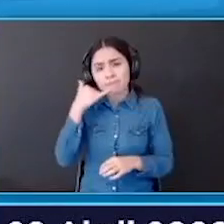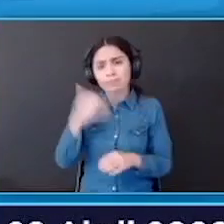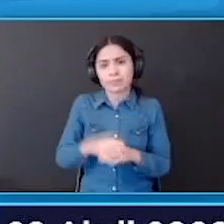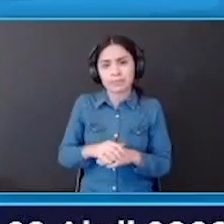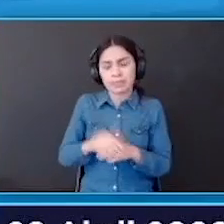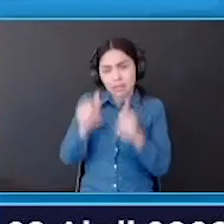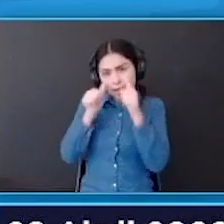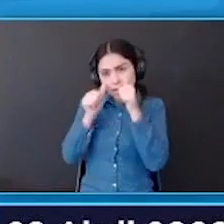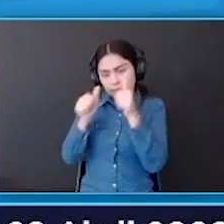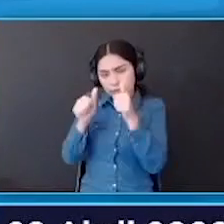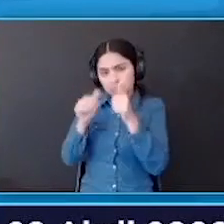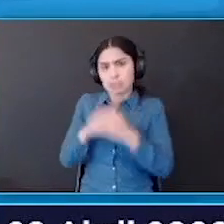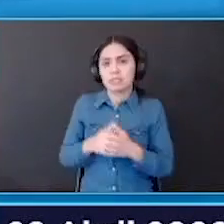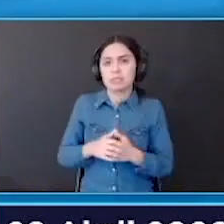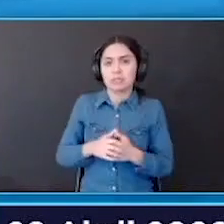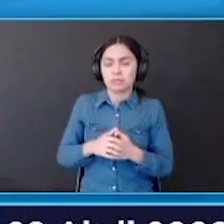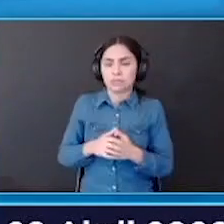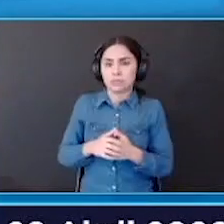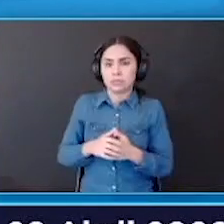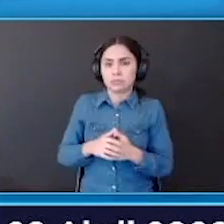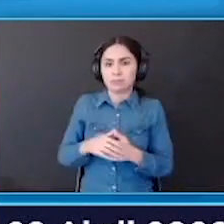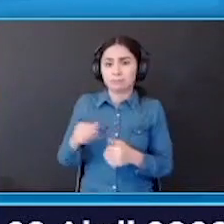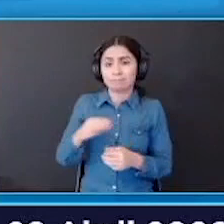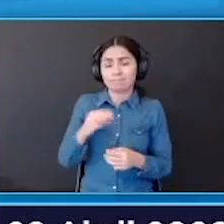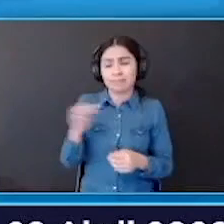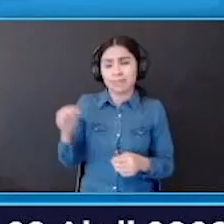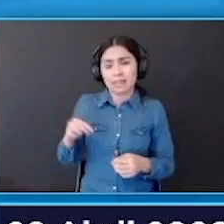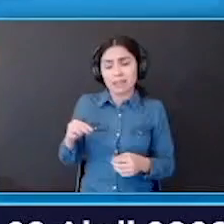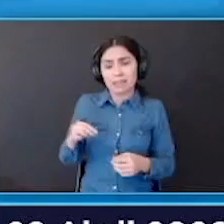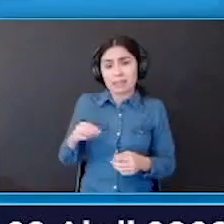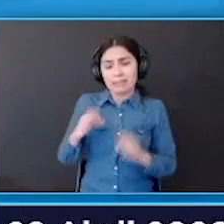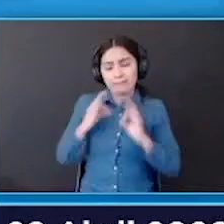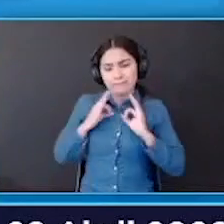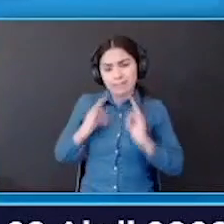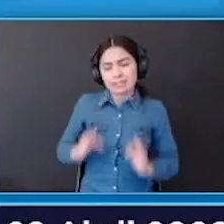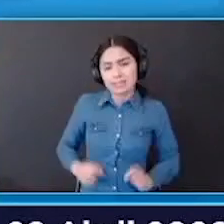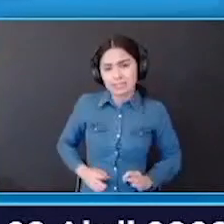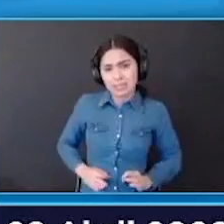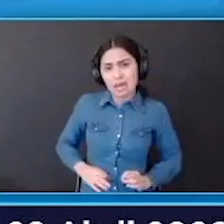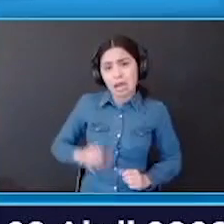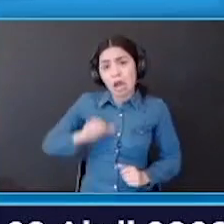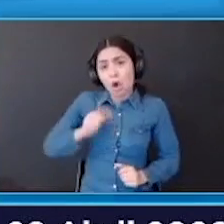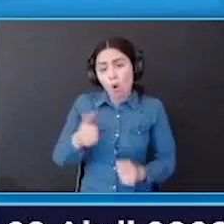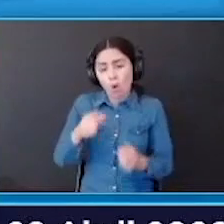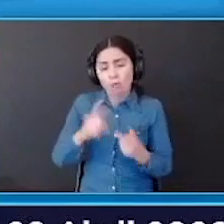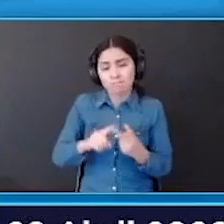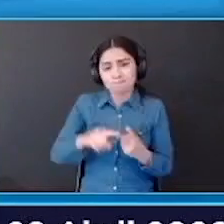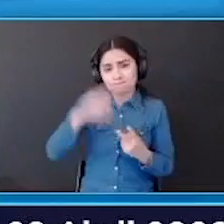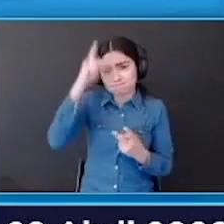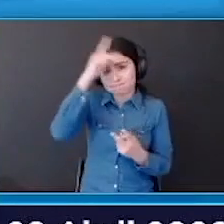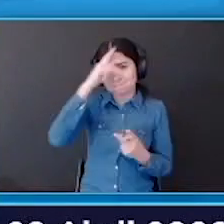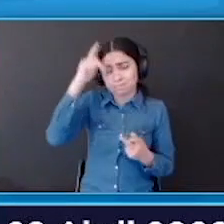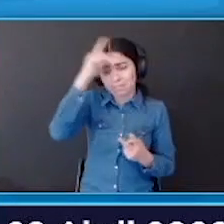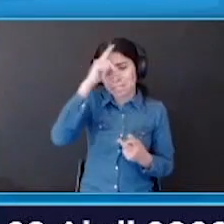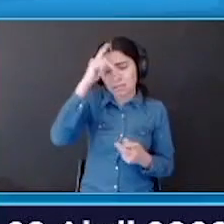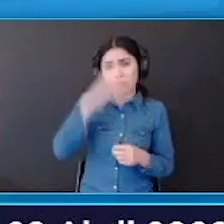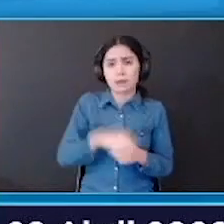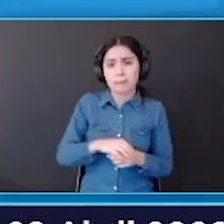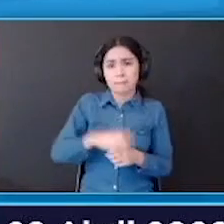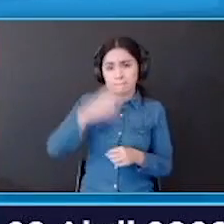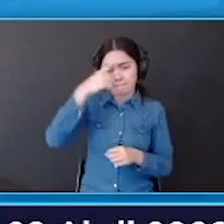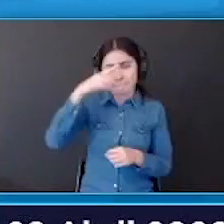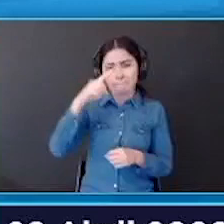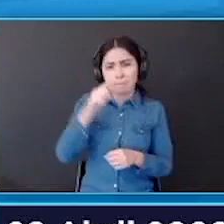que lleguen a requerirlo, tanto en materia de salud física como especialmente de salud mental, a fin de detectar y